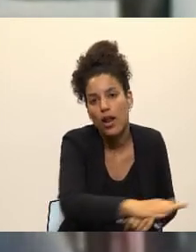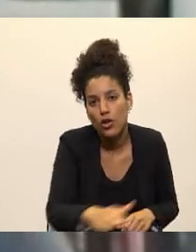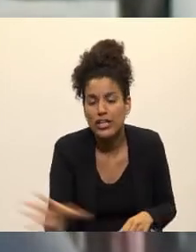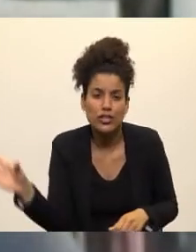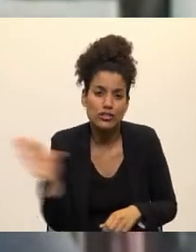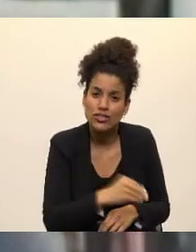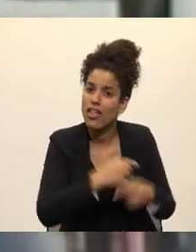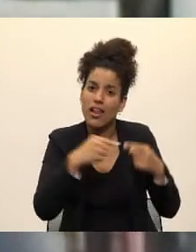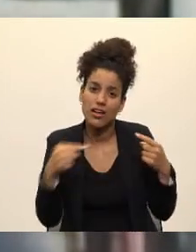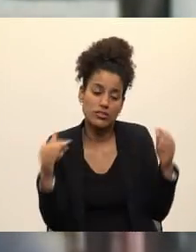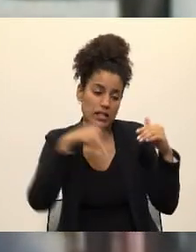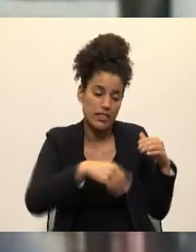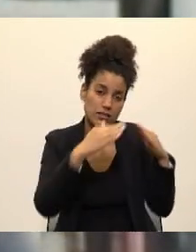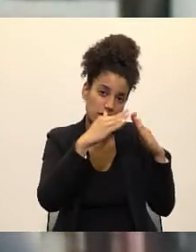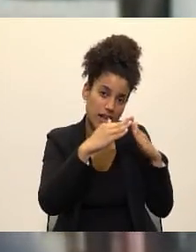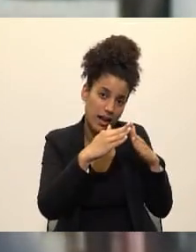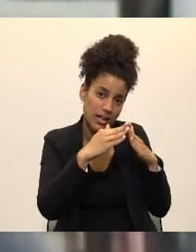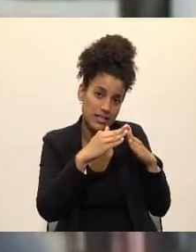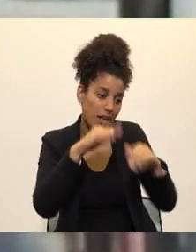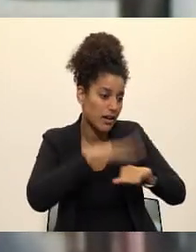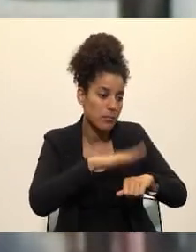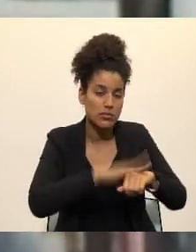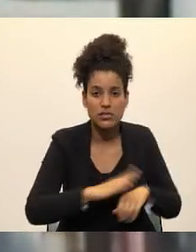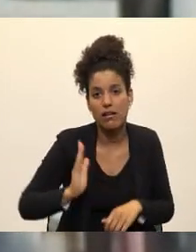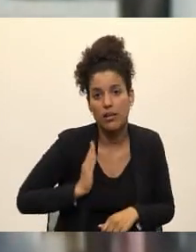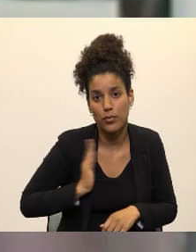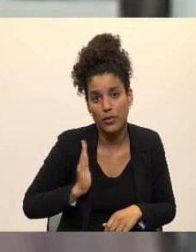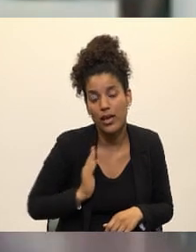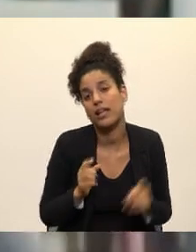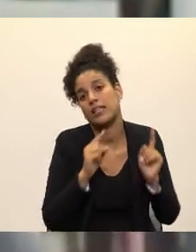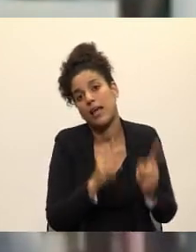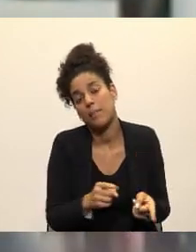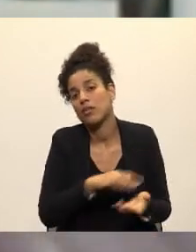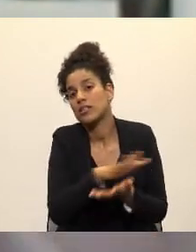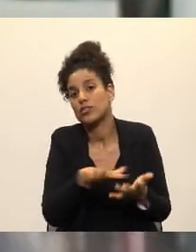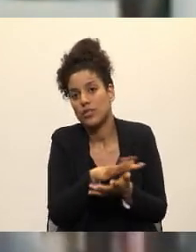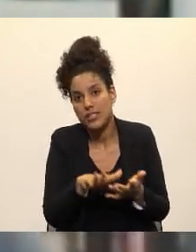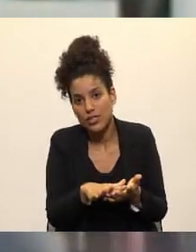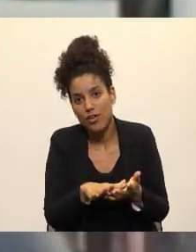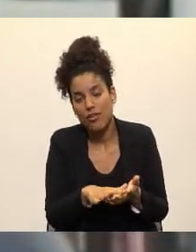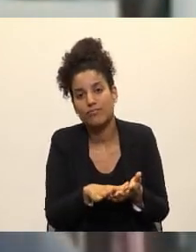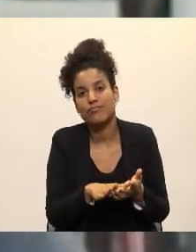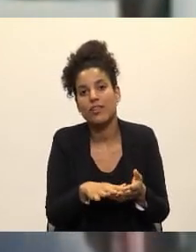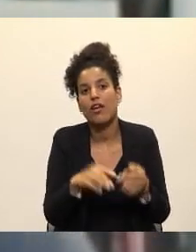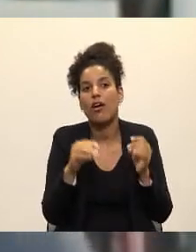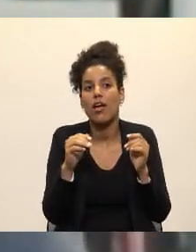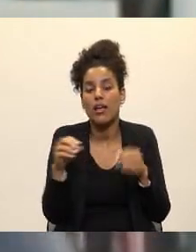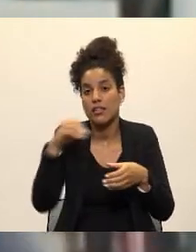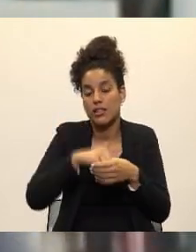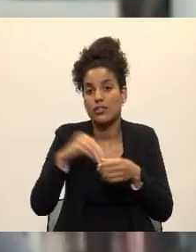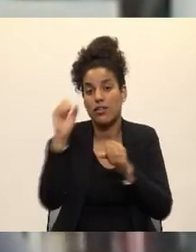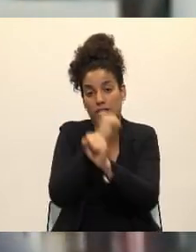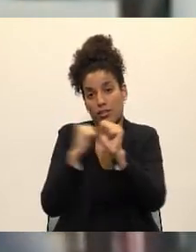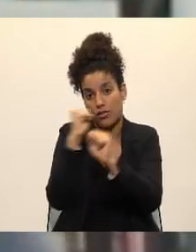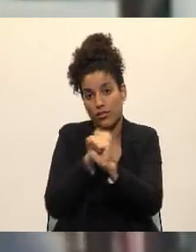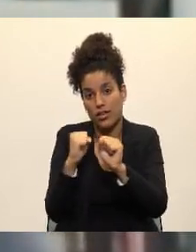y puso a las mujeres en una situación también con la tecnología. No quiero dejar de pensar que no podemos hablar de